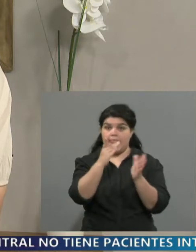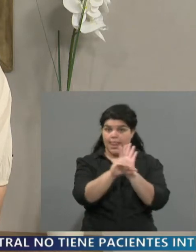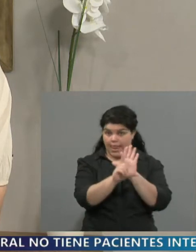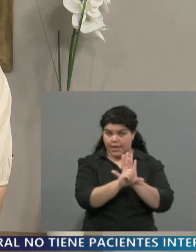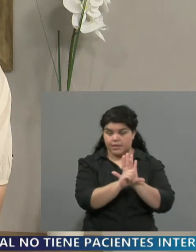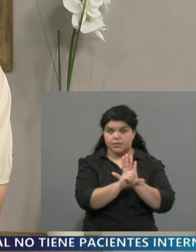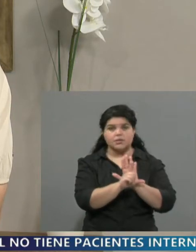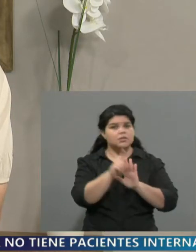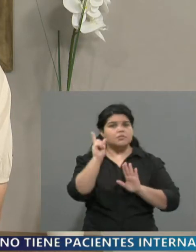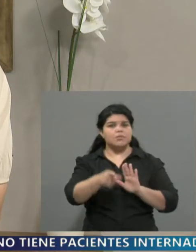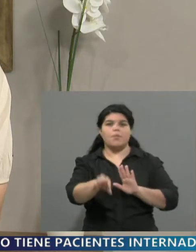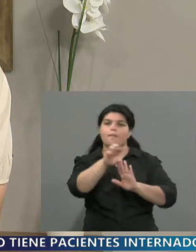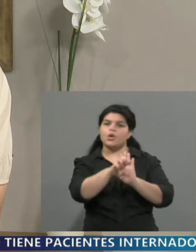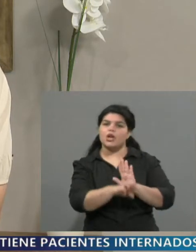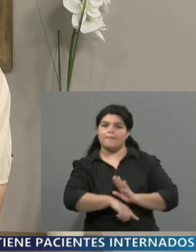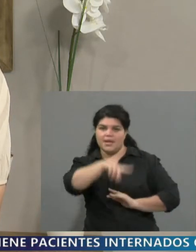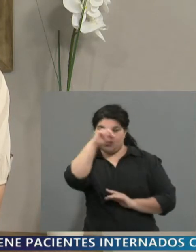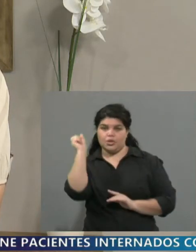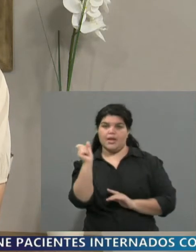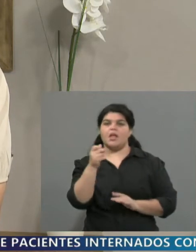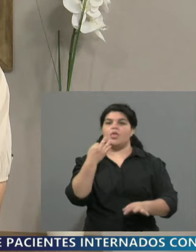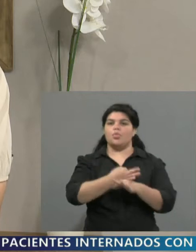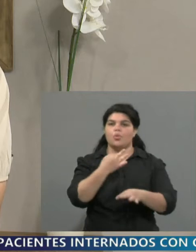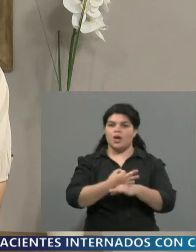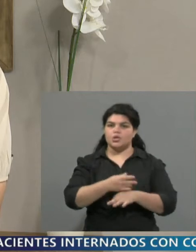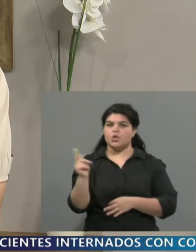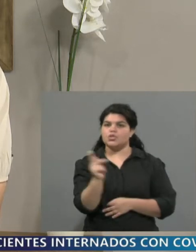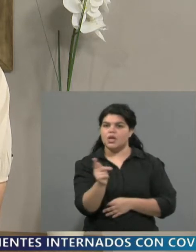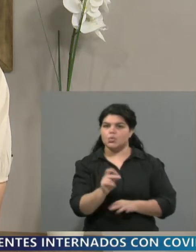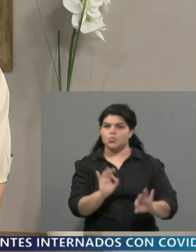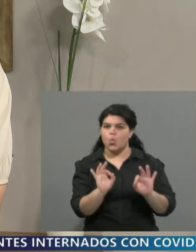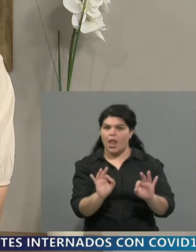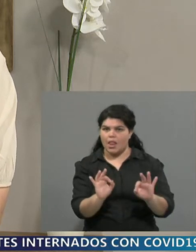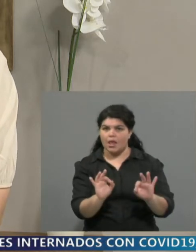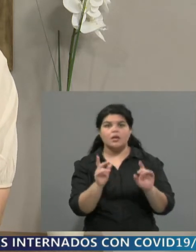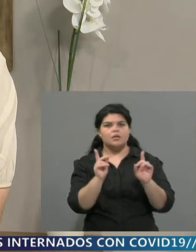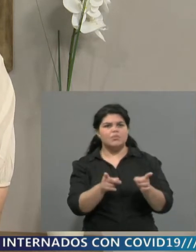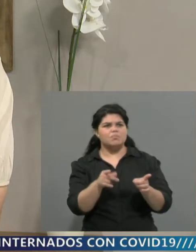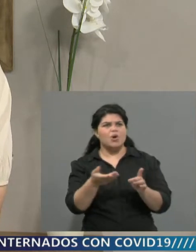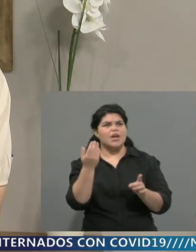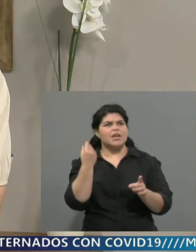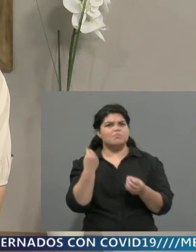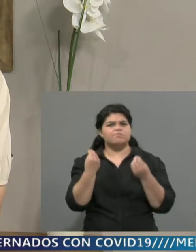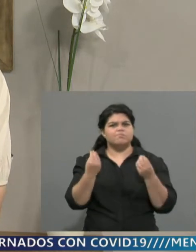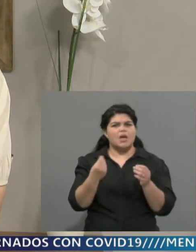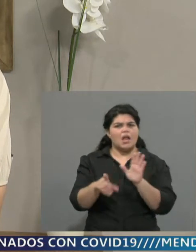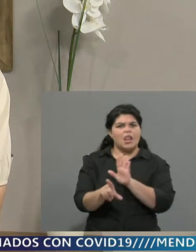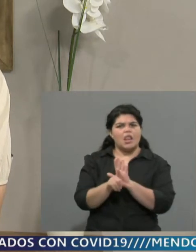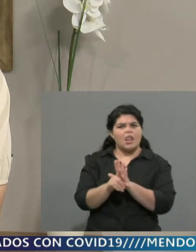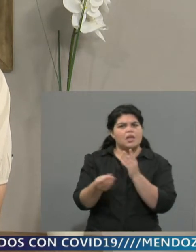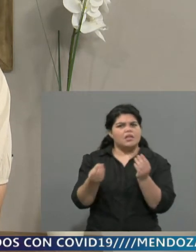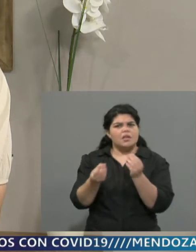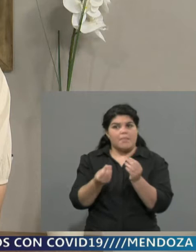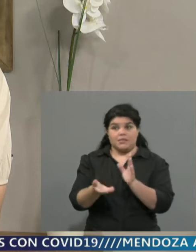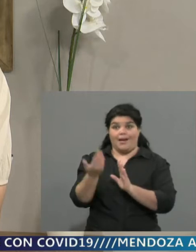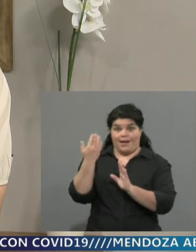del Programa Nacional de Educación Sexual Integral. A ver, ¿qué hizo la ley en su momento? Además de o sea, creó el